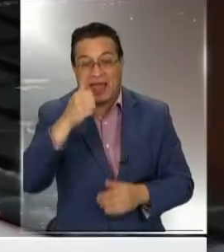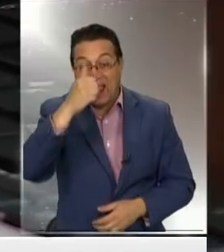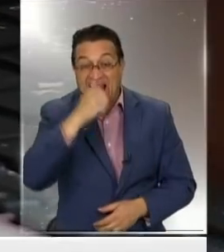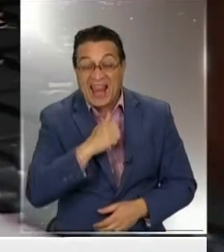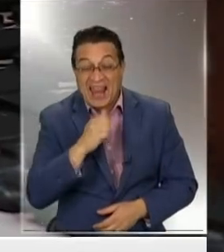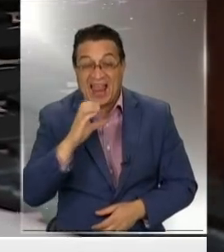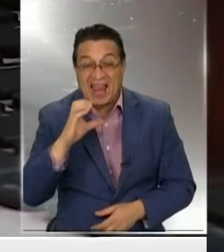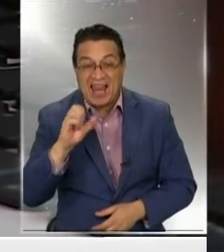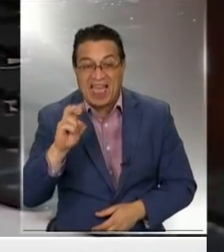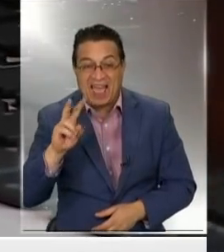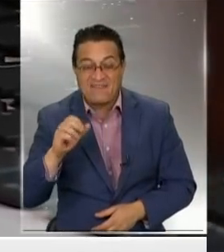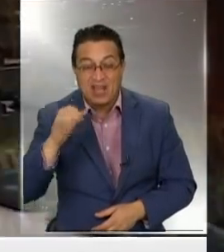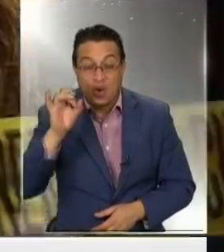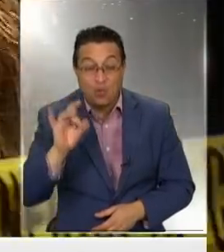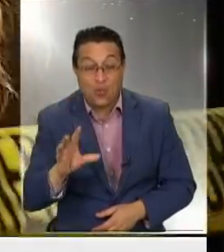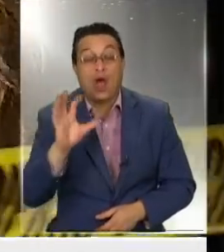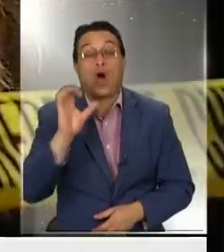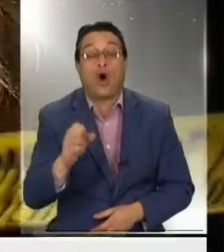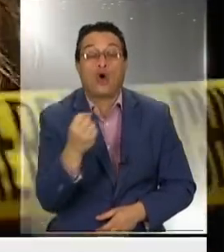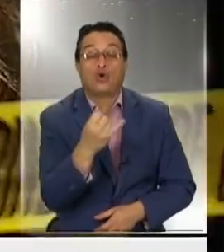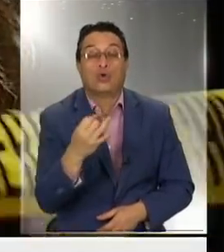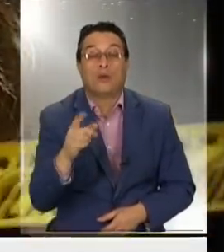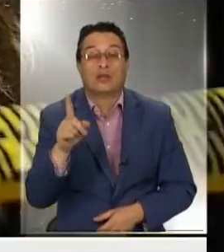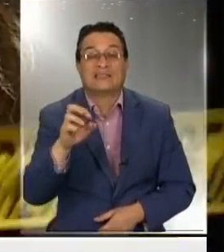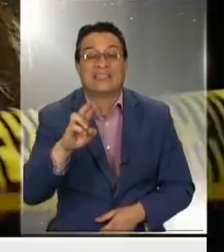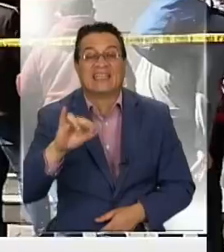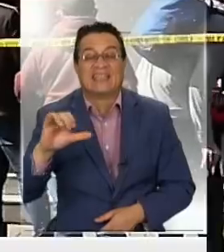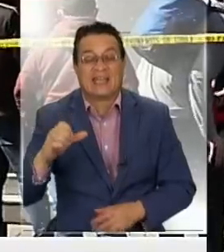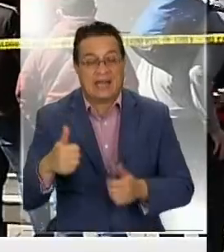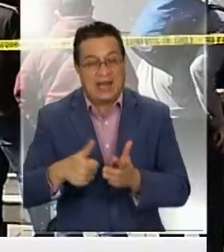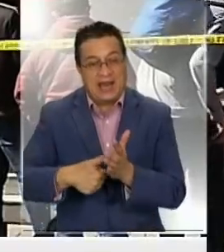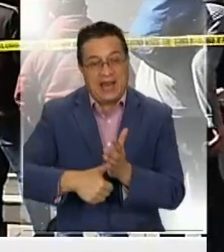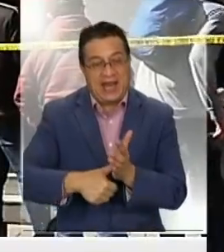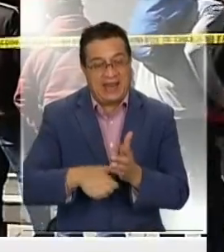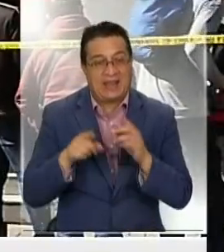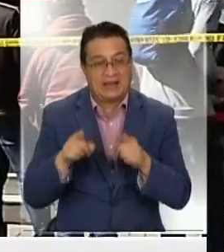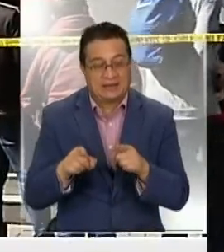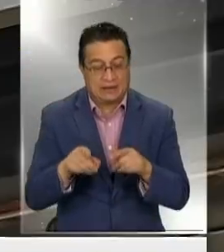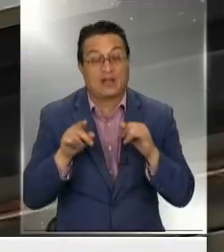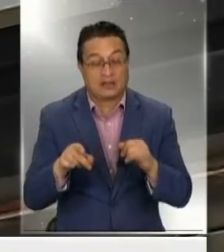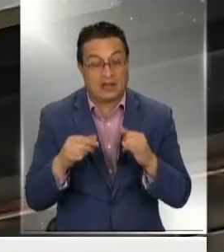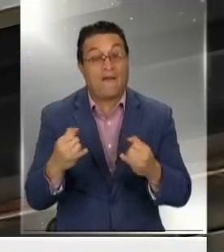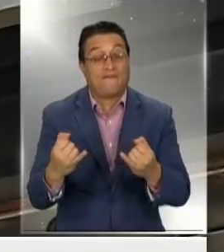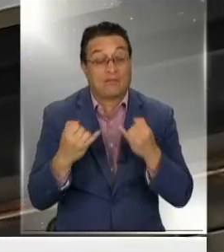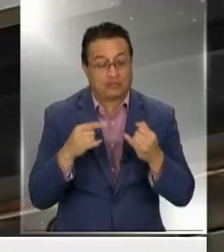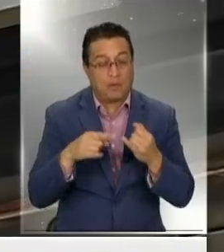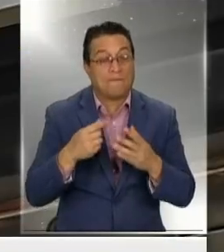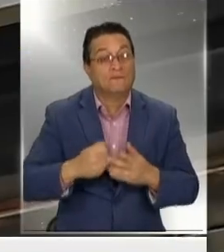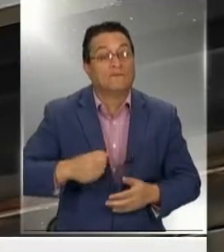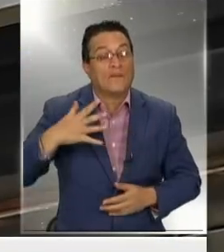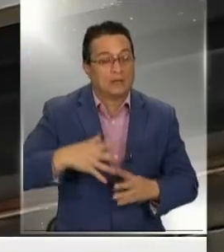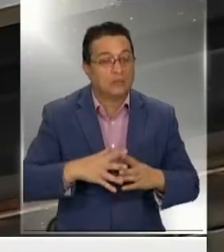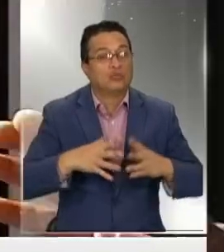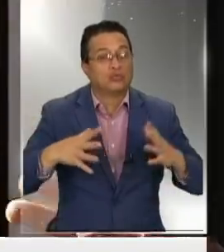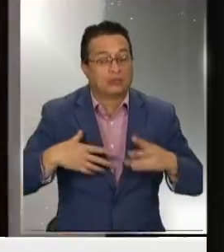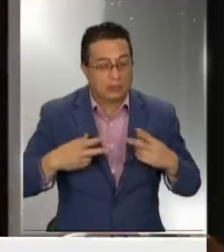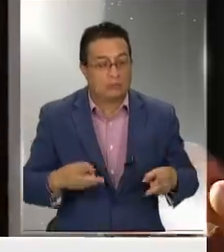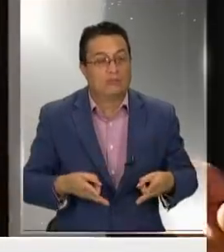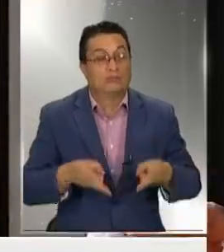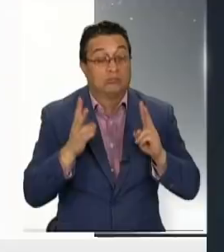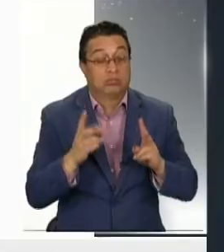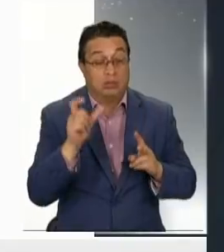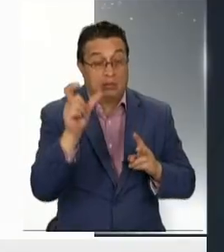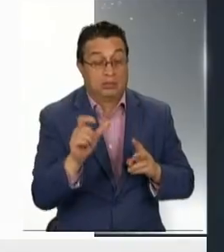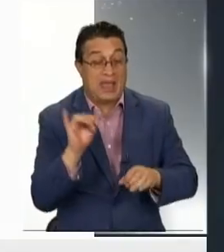única o de, por ejemplo, el número de serie del carnet, ya que son datos que hoy en día son muy valiosos y que podrían permitir que un